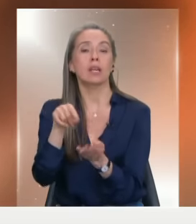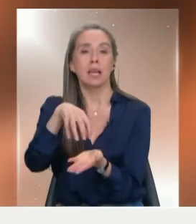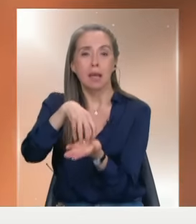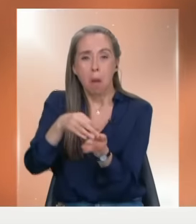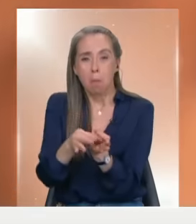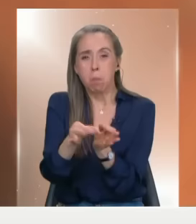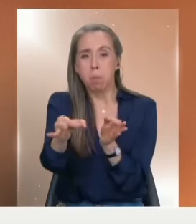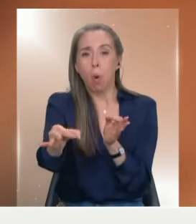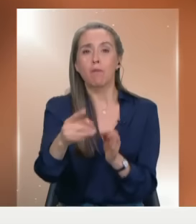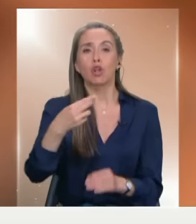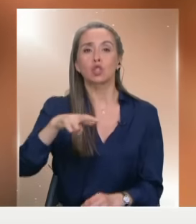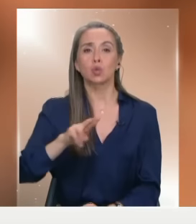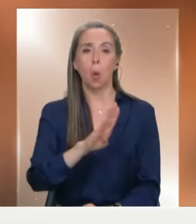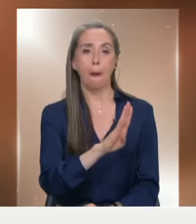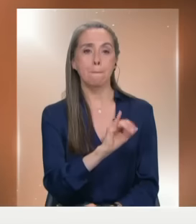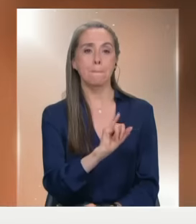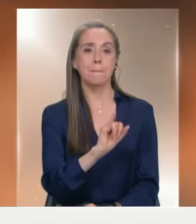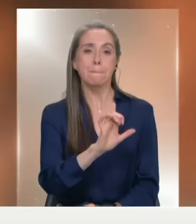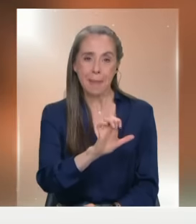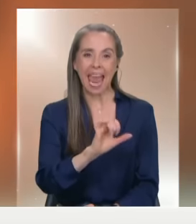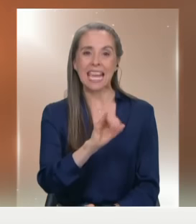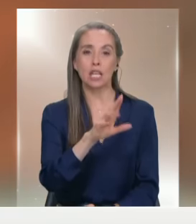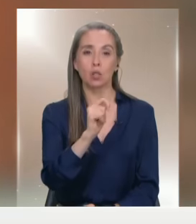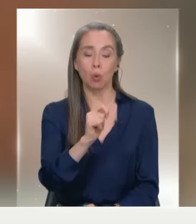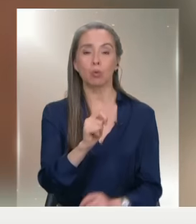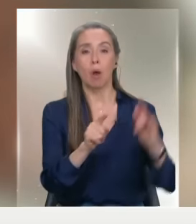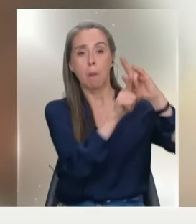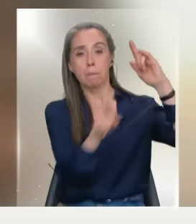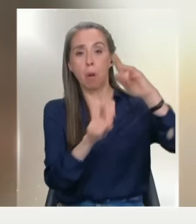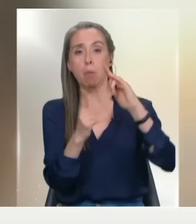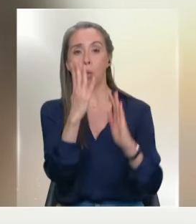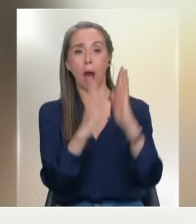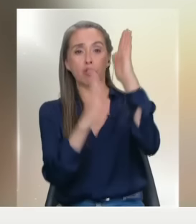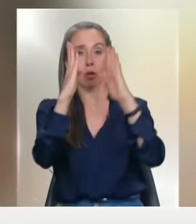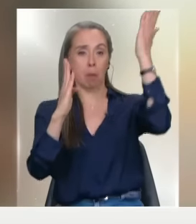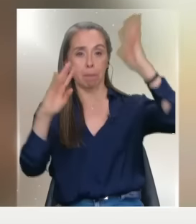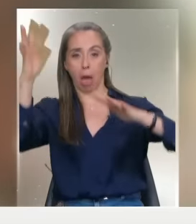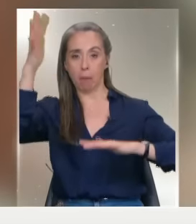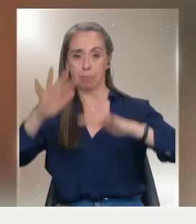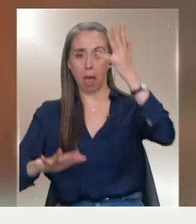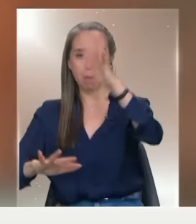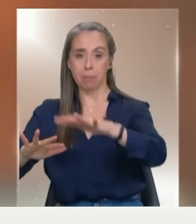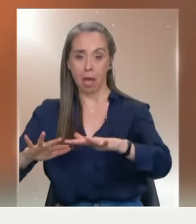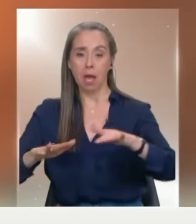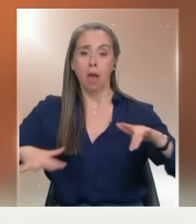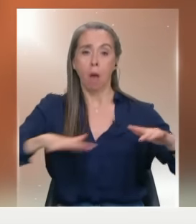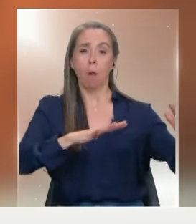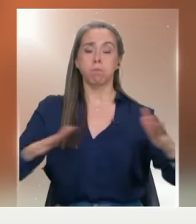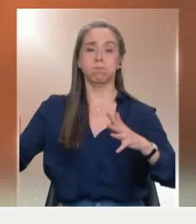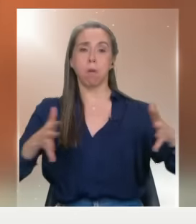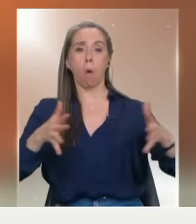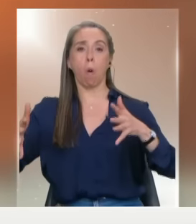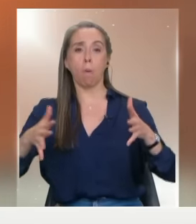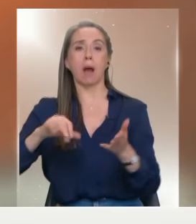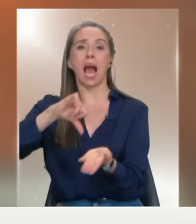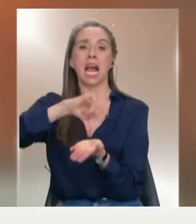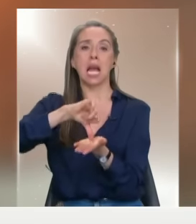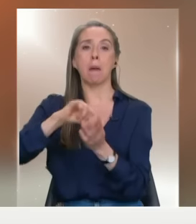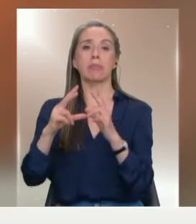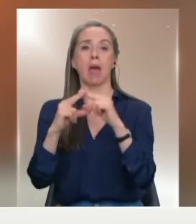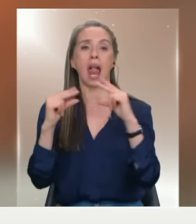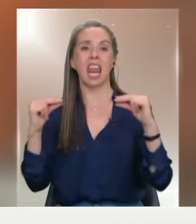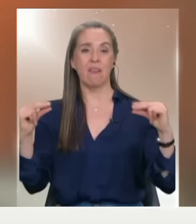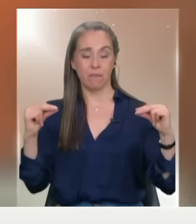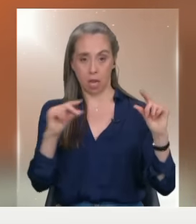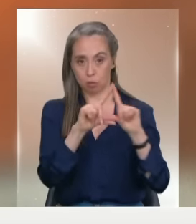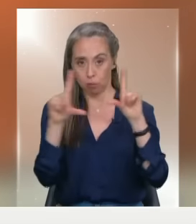Dahiye, al sur de Beirut. El ataque destruyó 4 edificios y sacudió por completo ese suburbio de la capital libanesa.